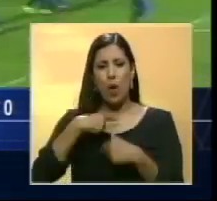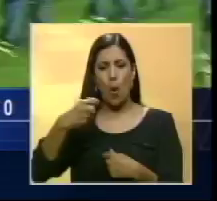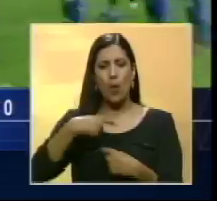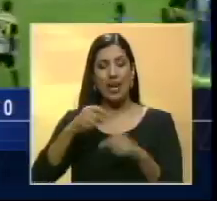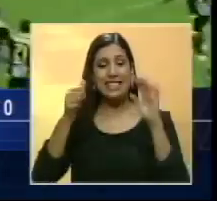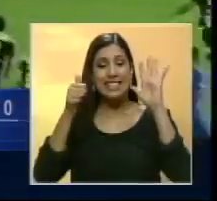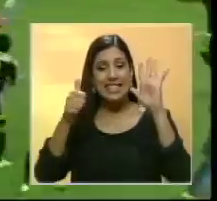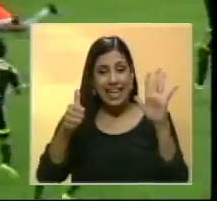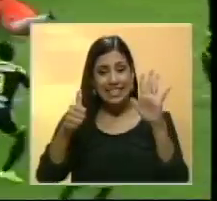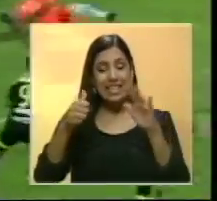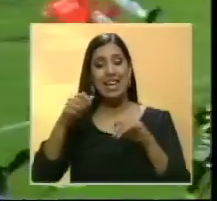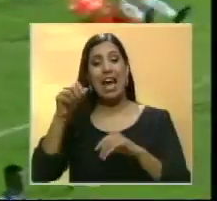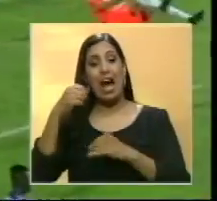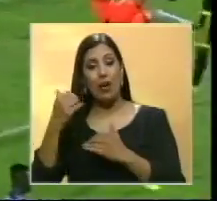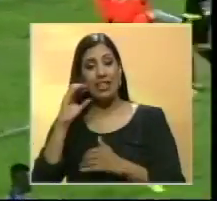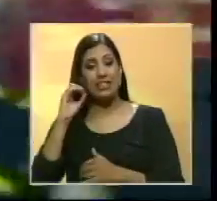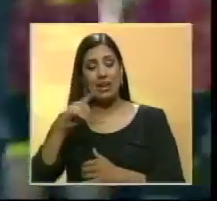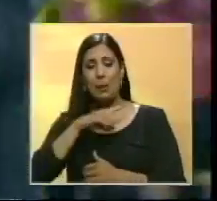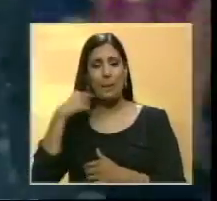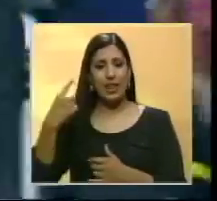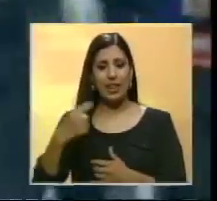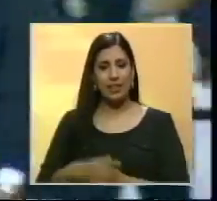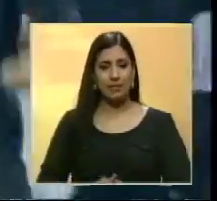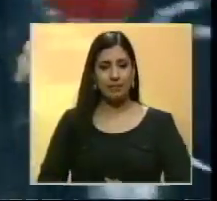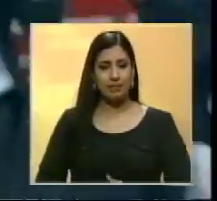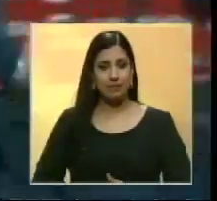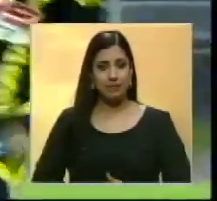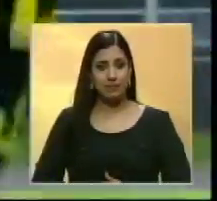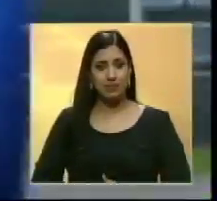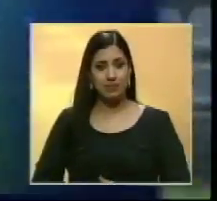de 6-0 en su visita al Sao Paulo.